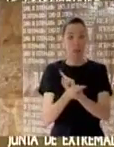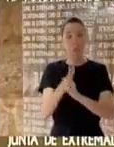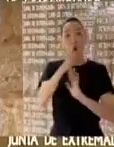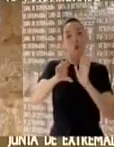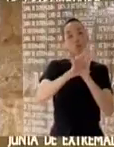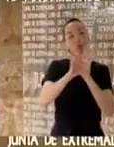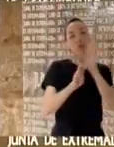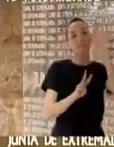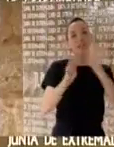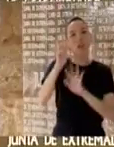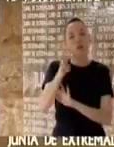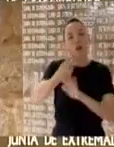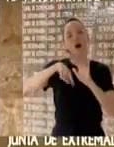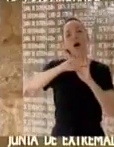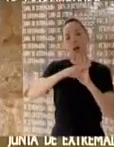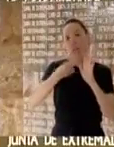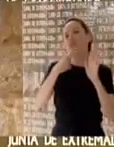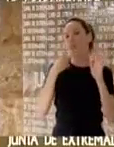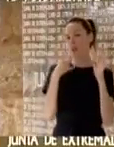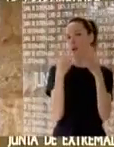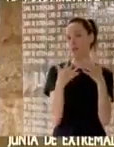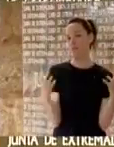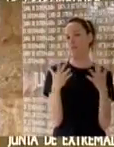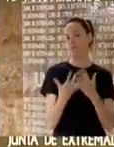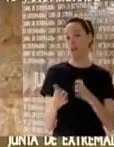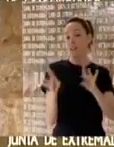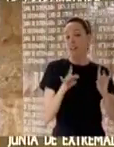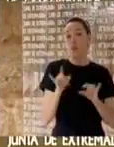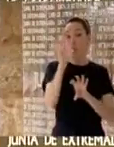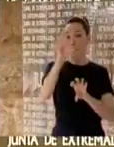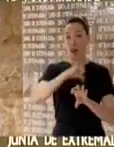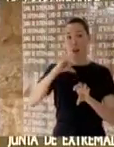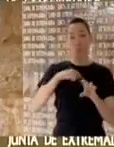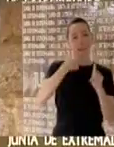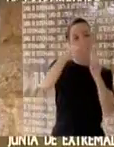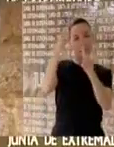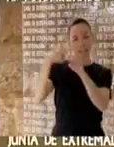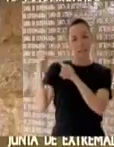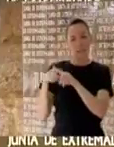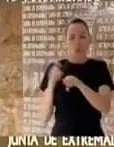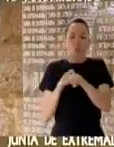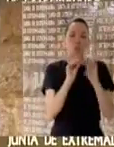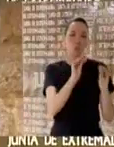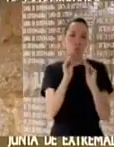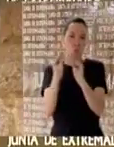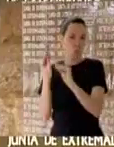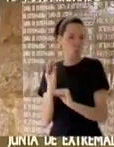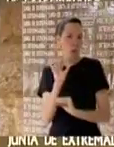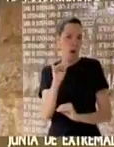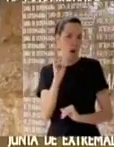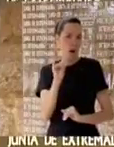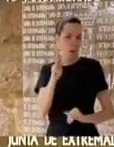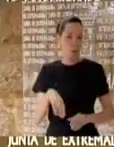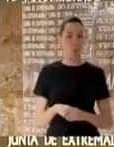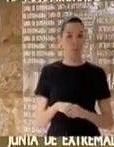distintas identidades, la distinta diversidad que existe en un territorio y en un país tan complejo como el nuestro. Y, en definitiva, también la